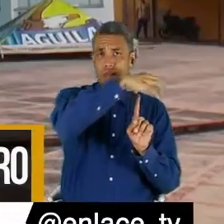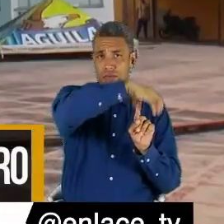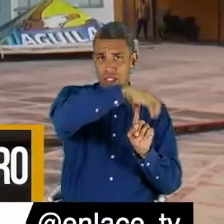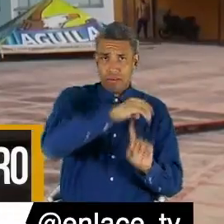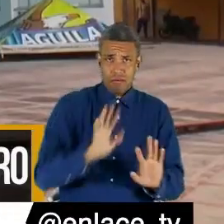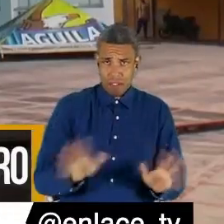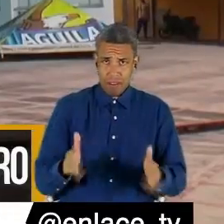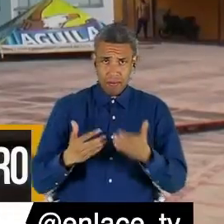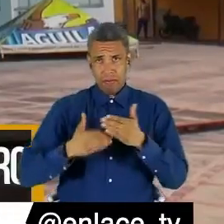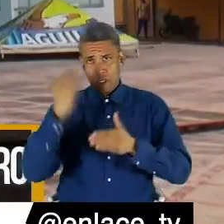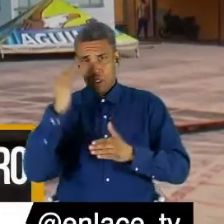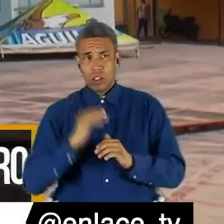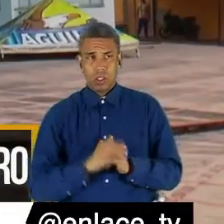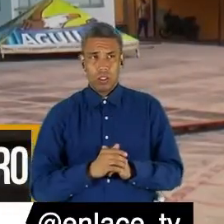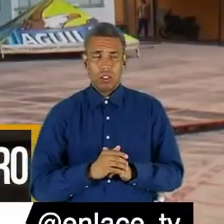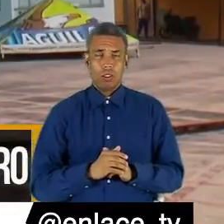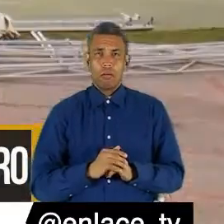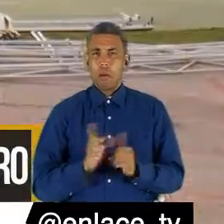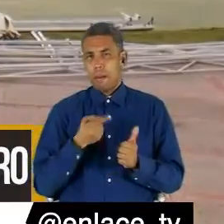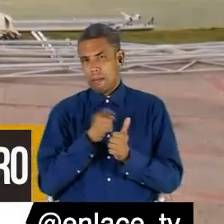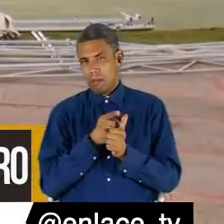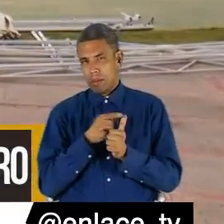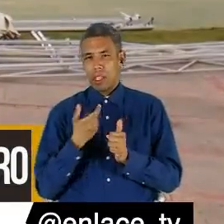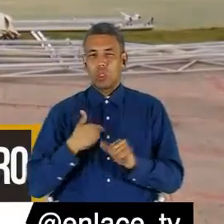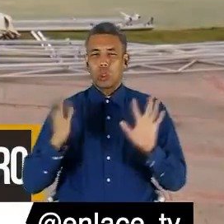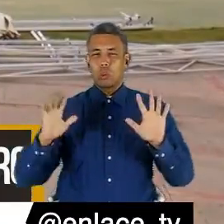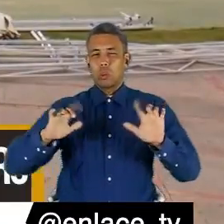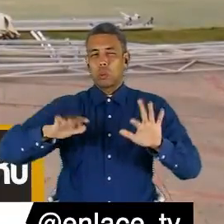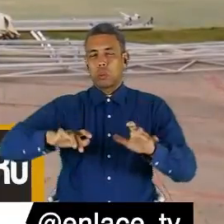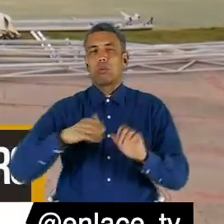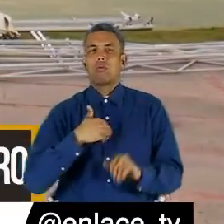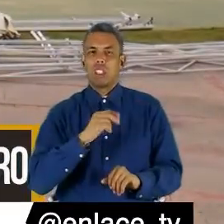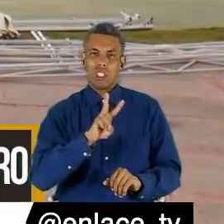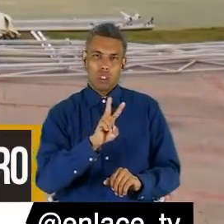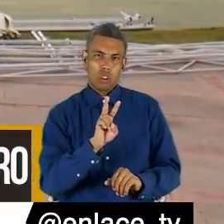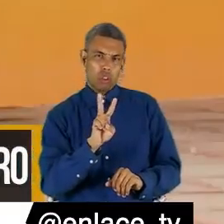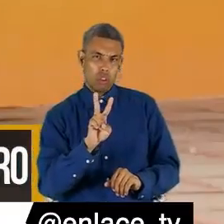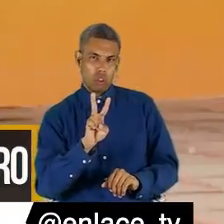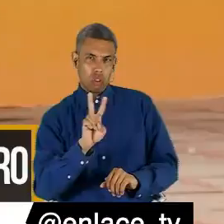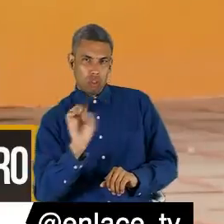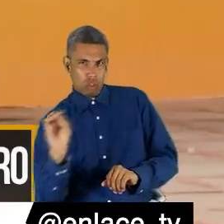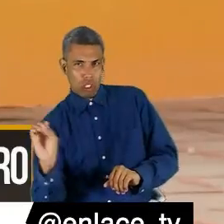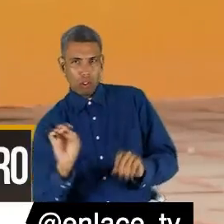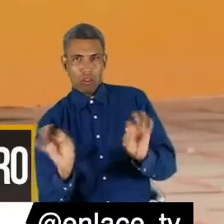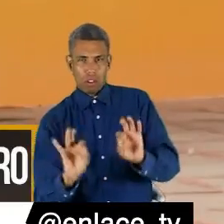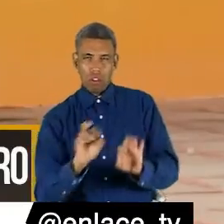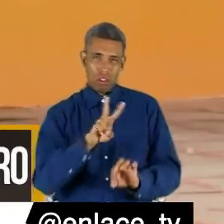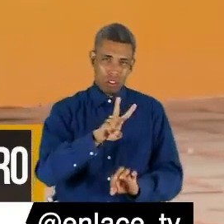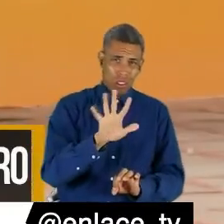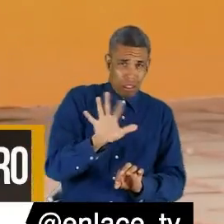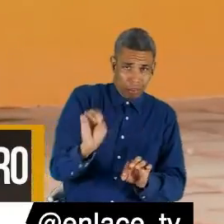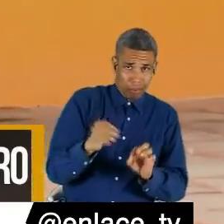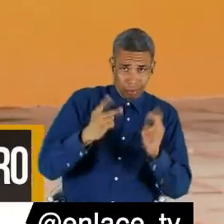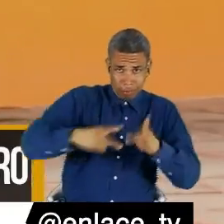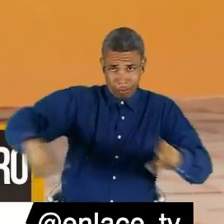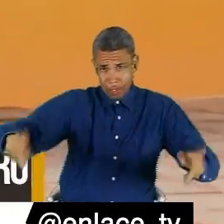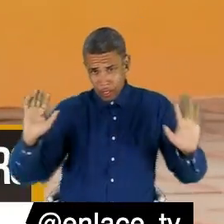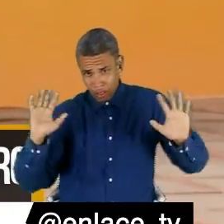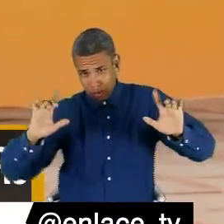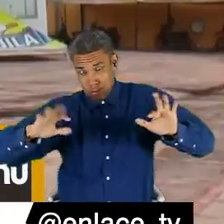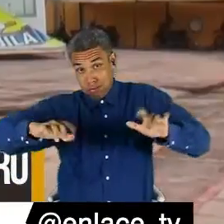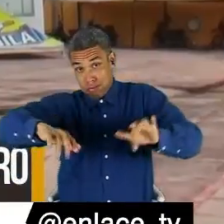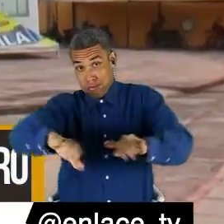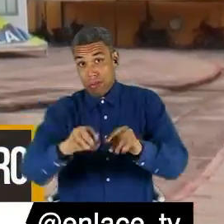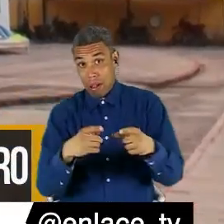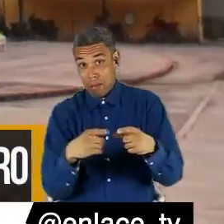académica con alta participación, aproximadamente 200 a 250 participantes. Todo ha sido un éxito a pesar de todas las limitaciones que